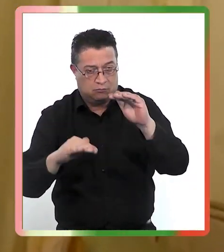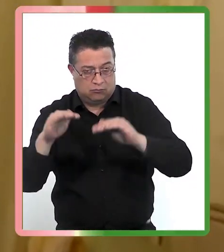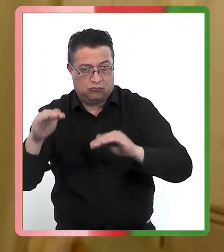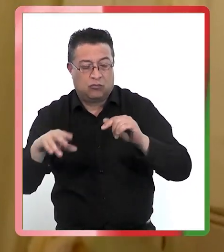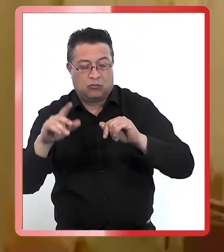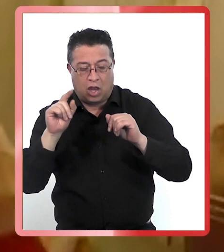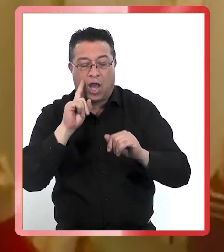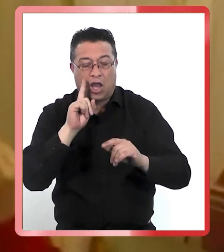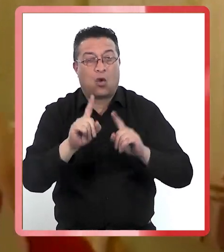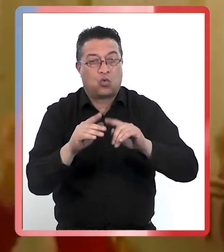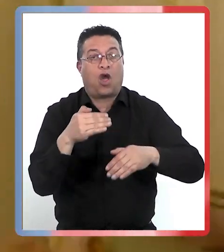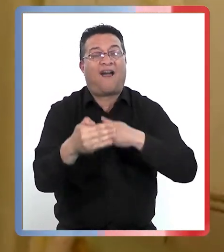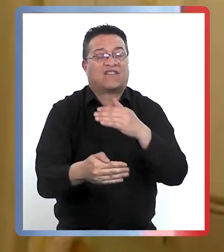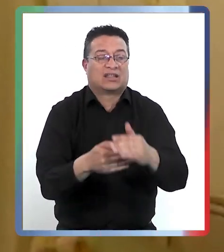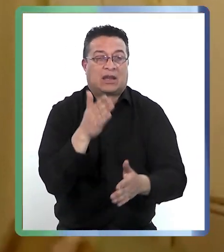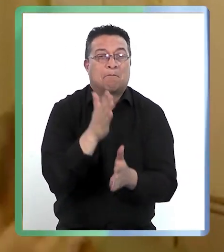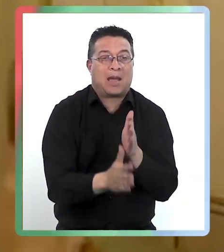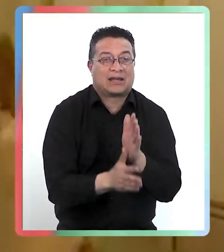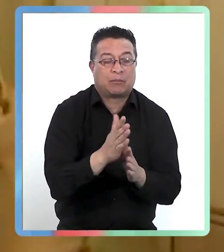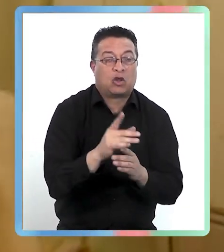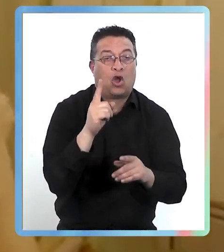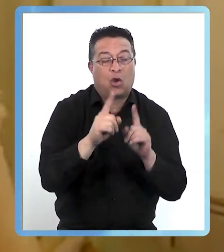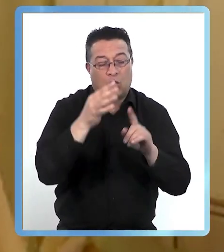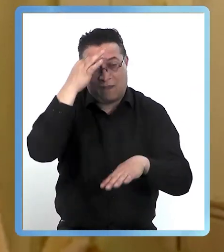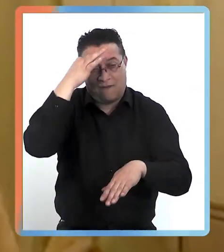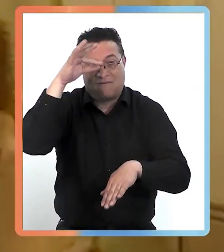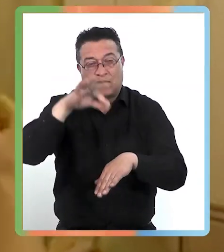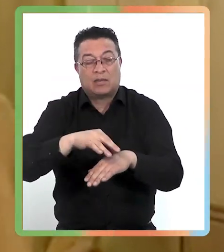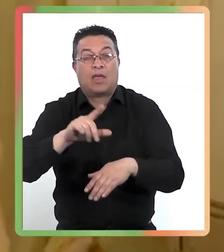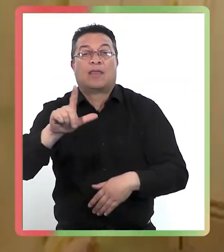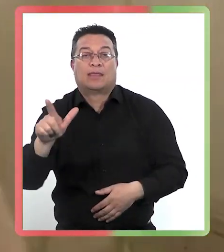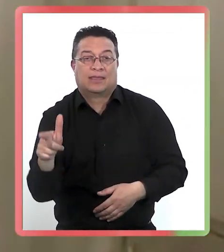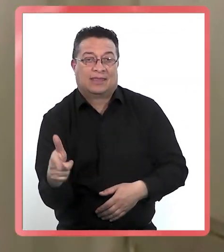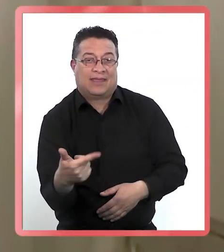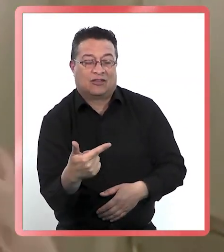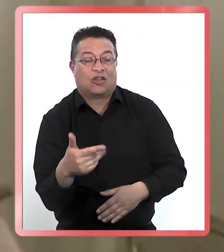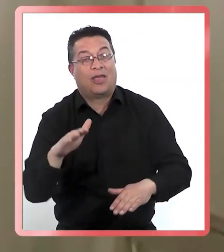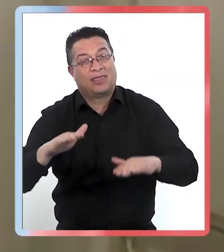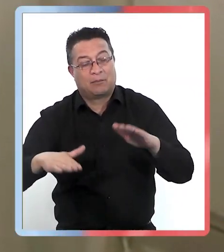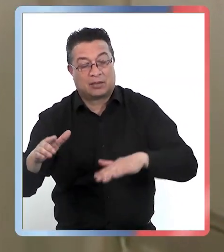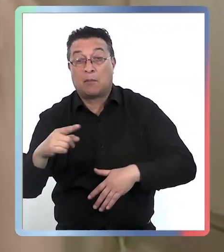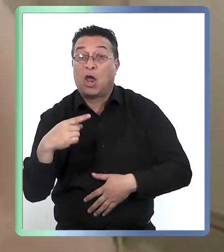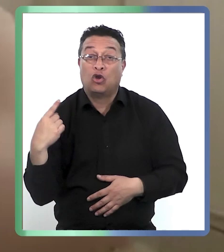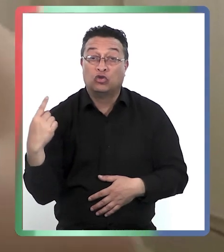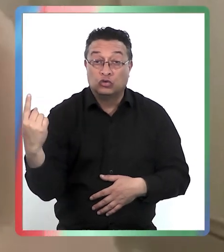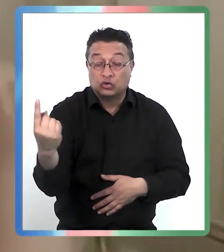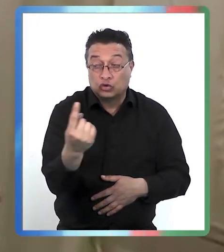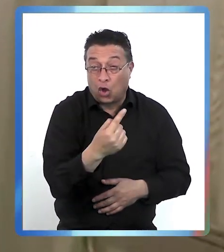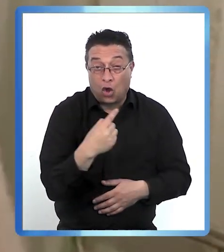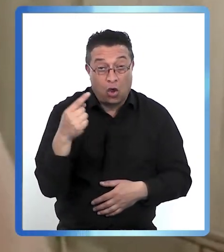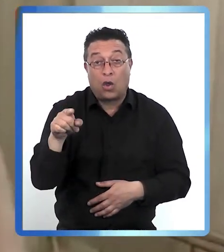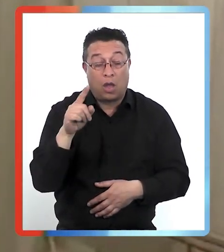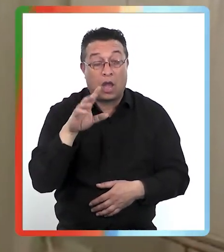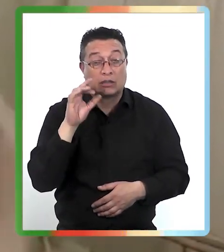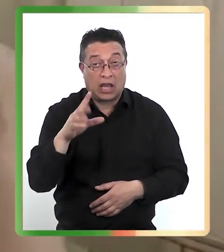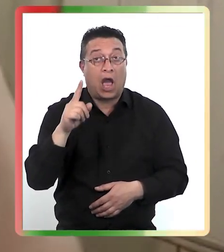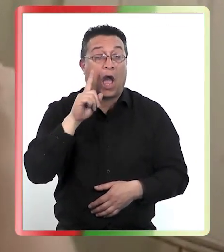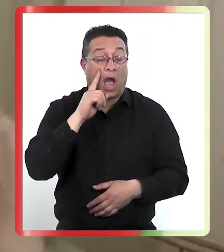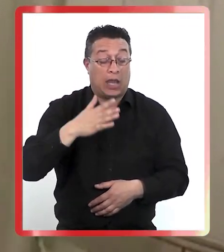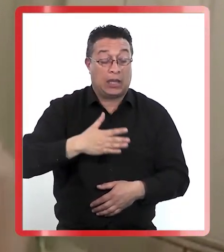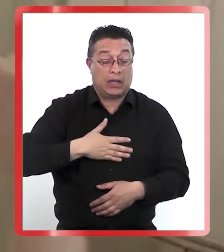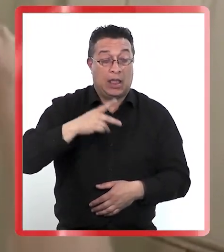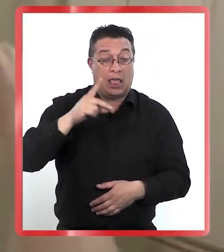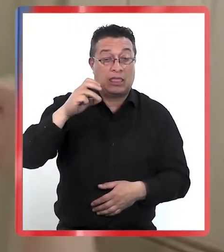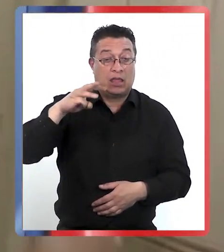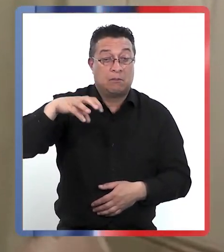promedio y tenemos pacientes que avanzan mucho más rápido o pacientes que tienen enfermedades mucho más lentas. Pero en general, el concepto es que toda vez que uno tenga